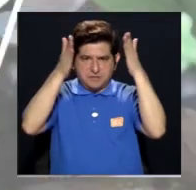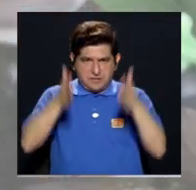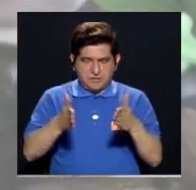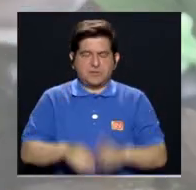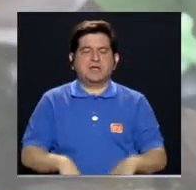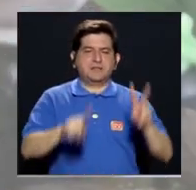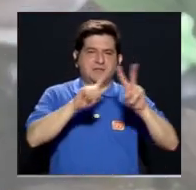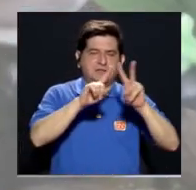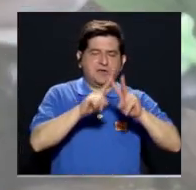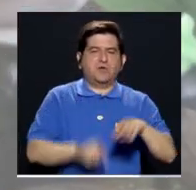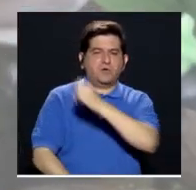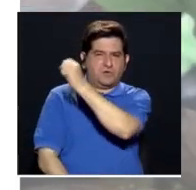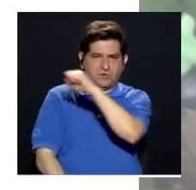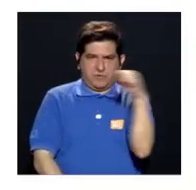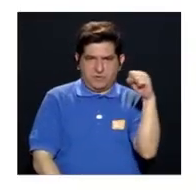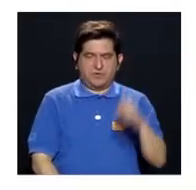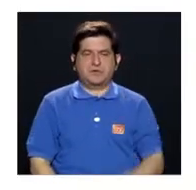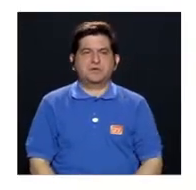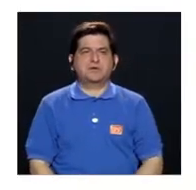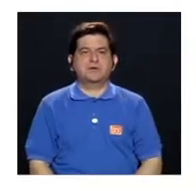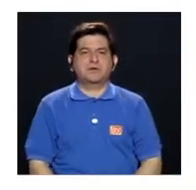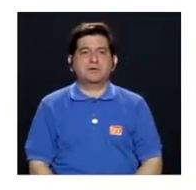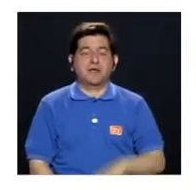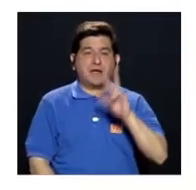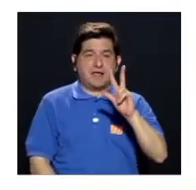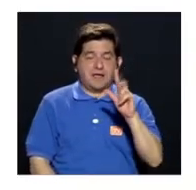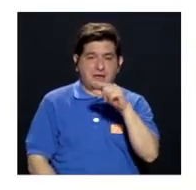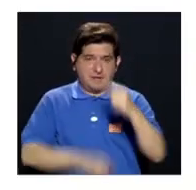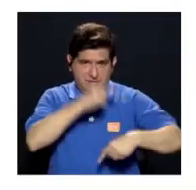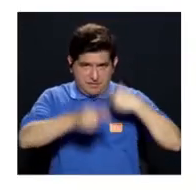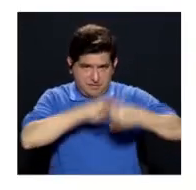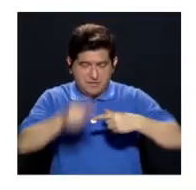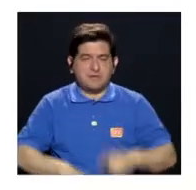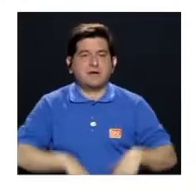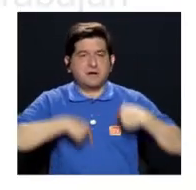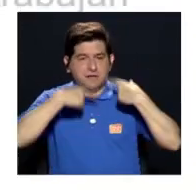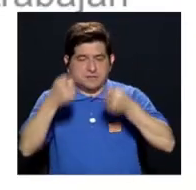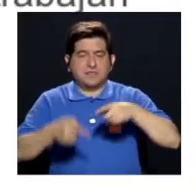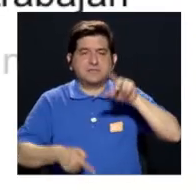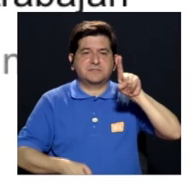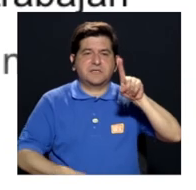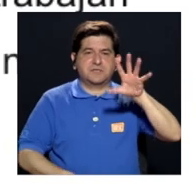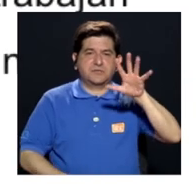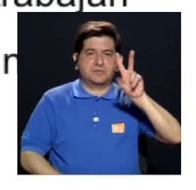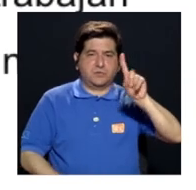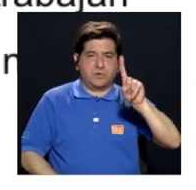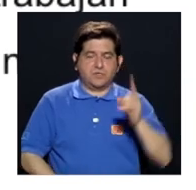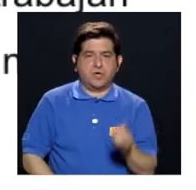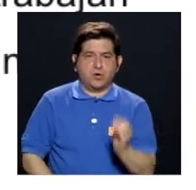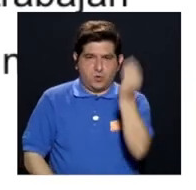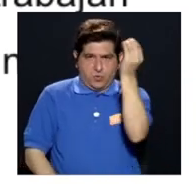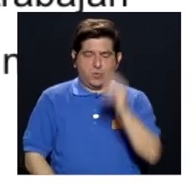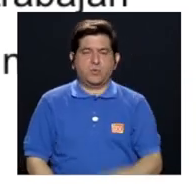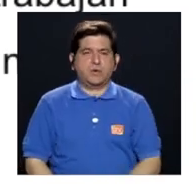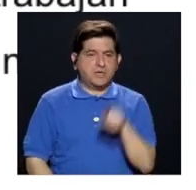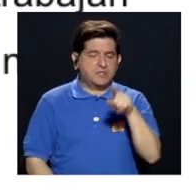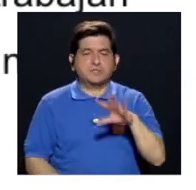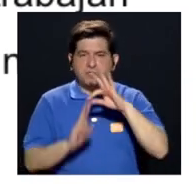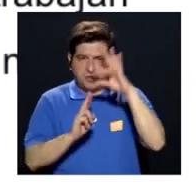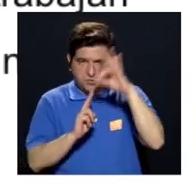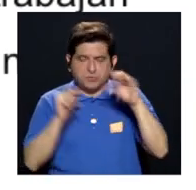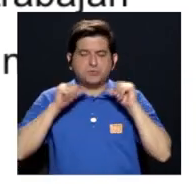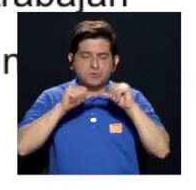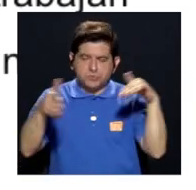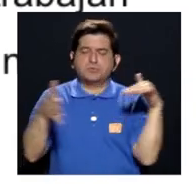en Nicoya y Sarapiquí. En promedio, durante las 3 generaciones han asistido 151 jóvenes, quienes han optado